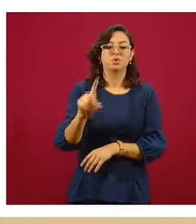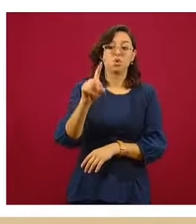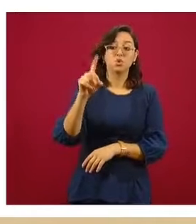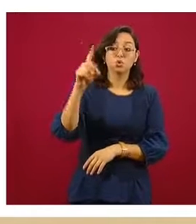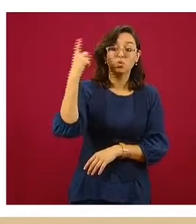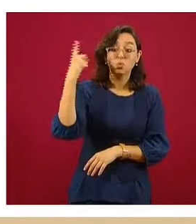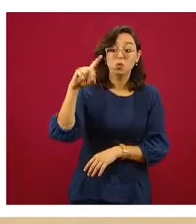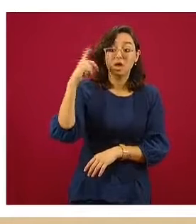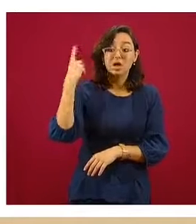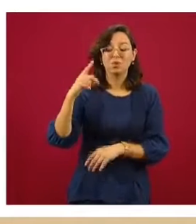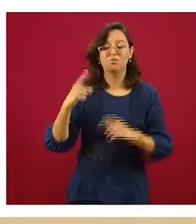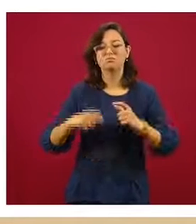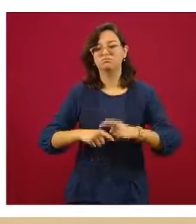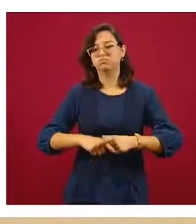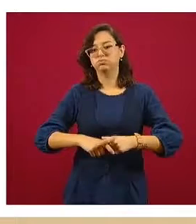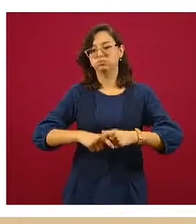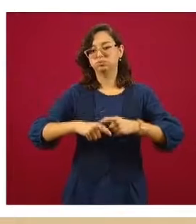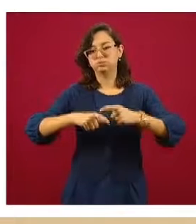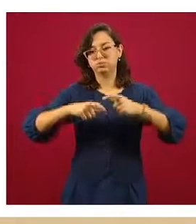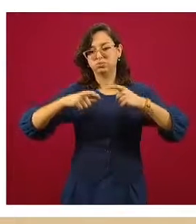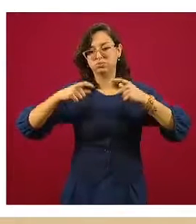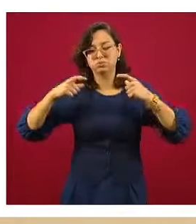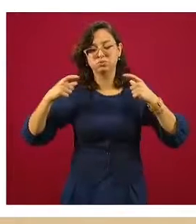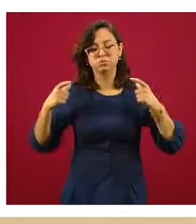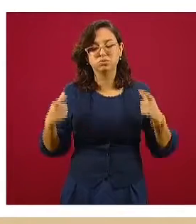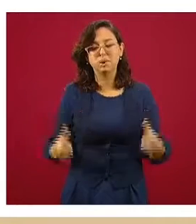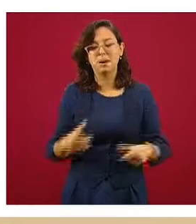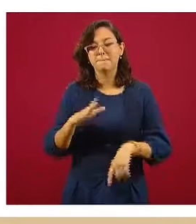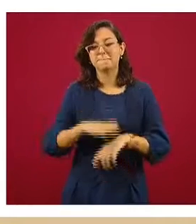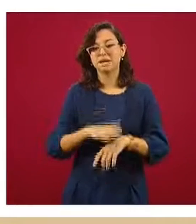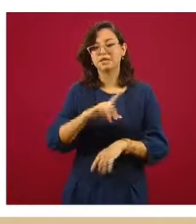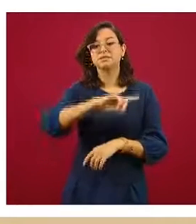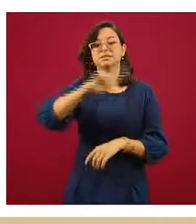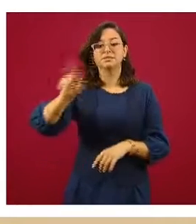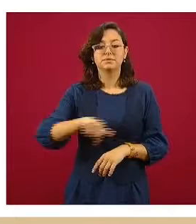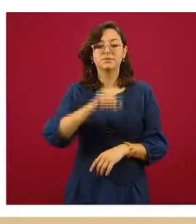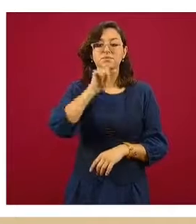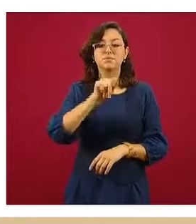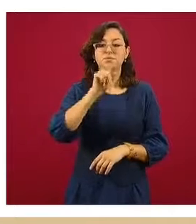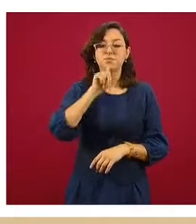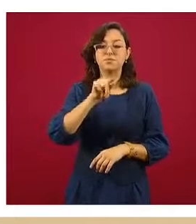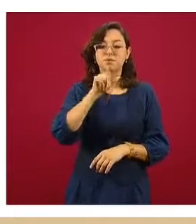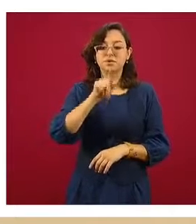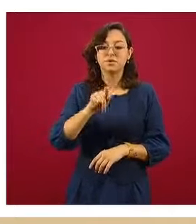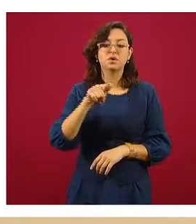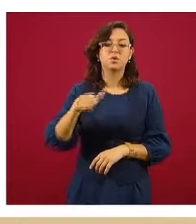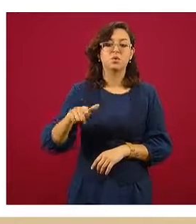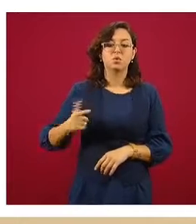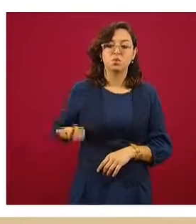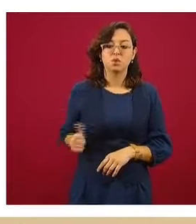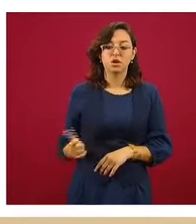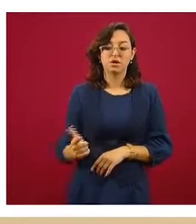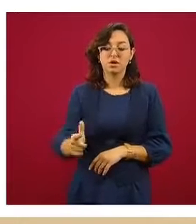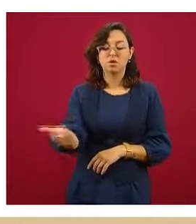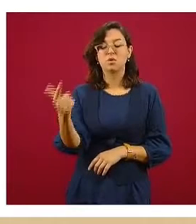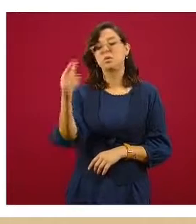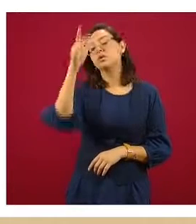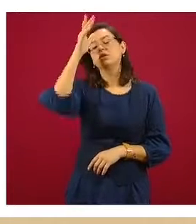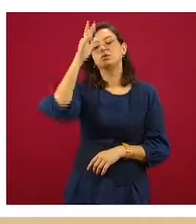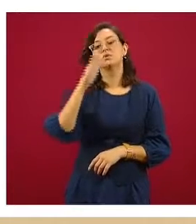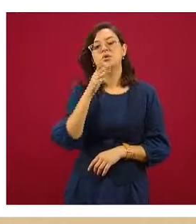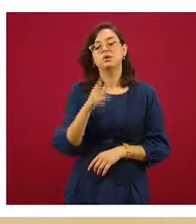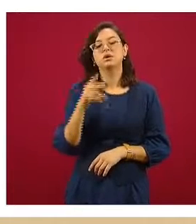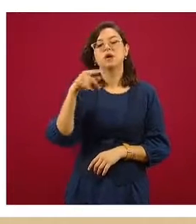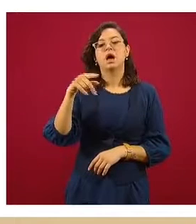una multiplicación importante o aceleración de su epidemia, le sigue Jalisco, le sigue Guanajuato, Coahuila,